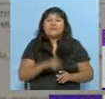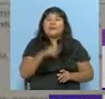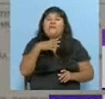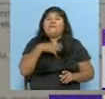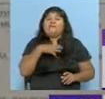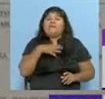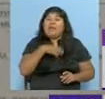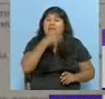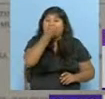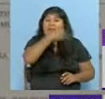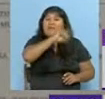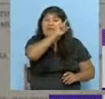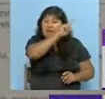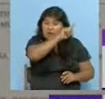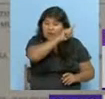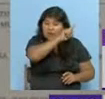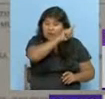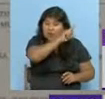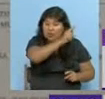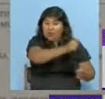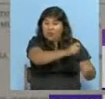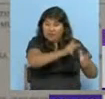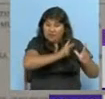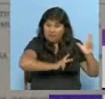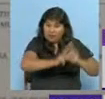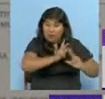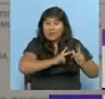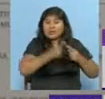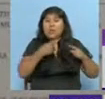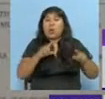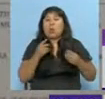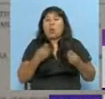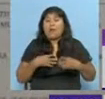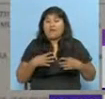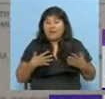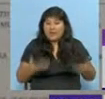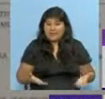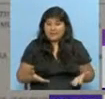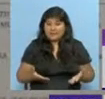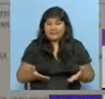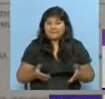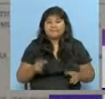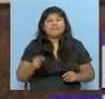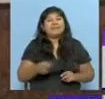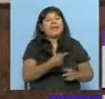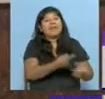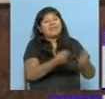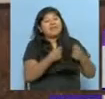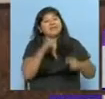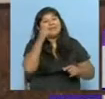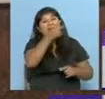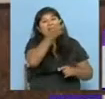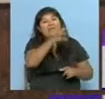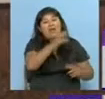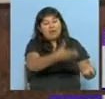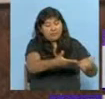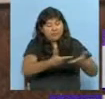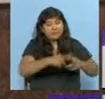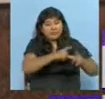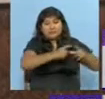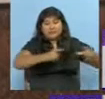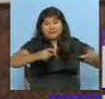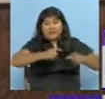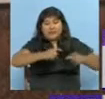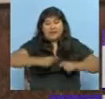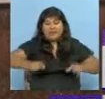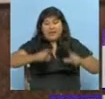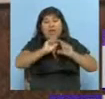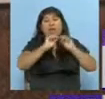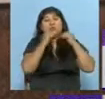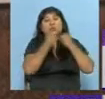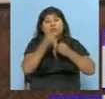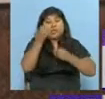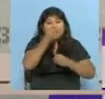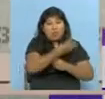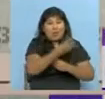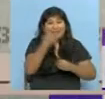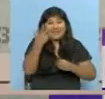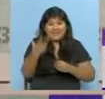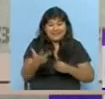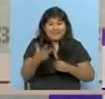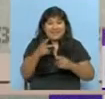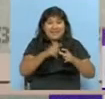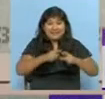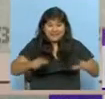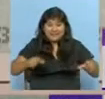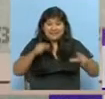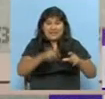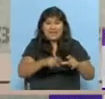Lo relativo a los cheques, creo que son alrededor de 43 cheques que se libraron, en las circunstancias en las cuales los